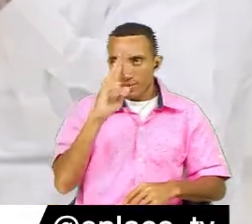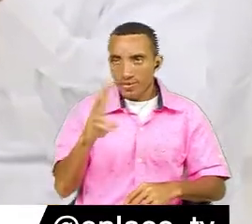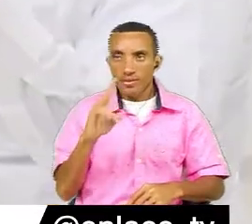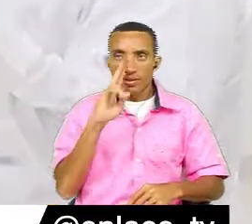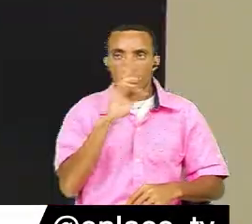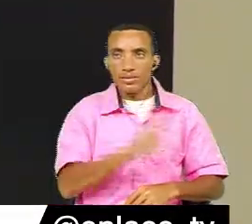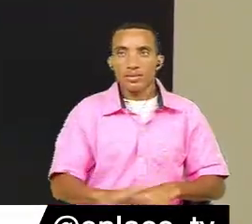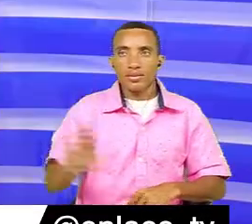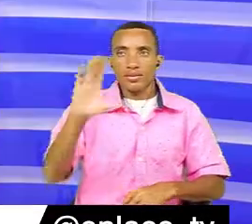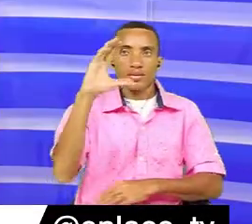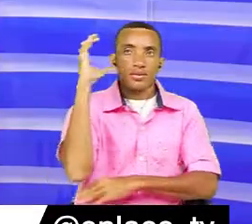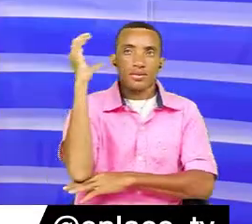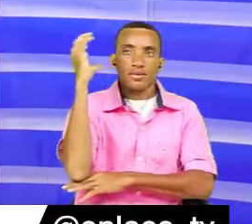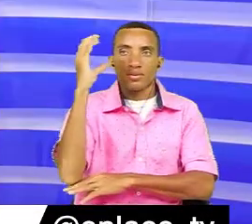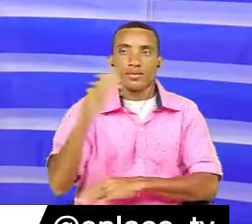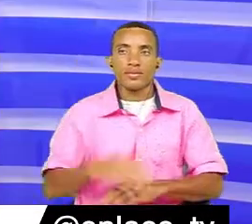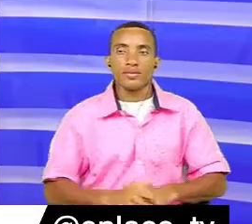territorio colombiano.